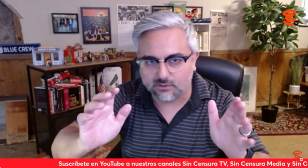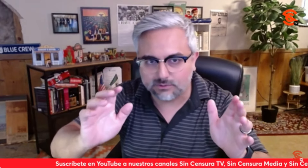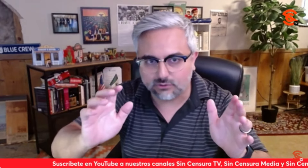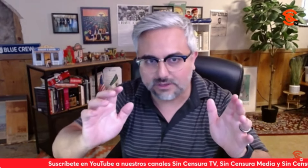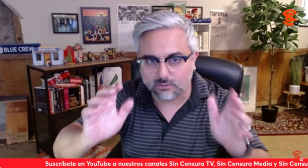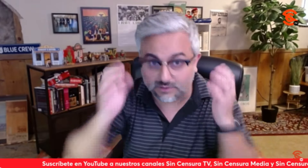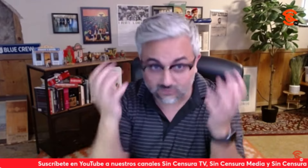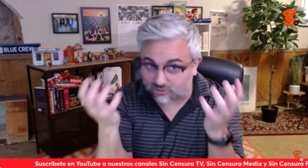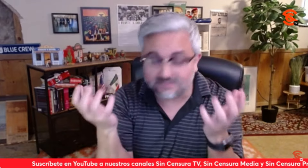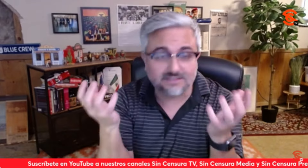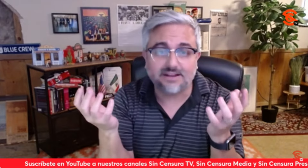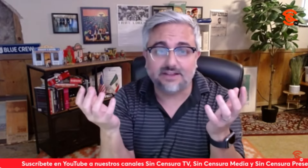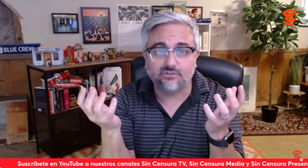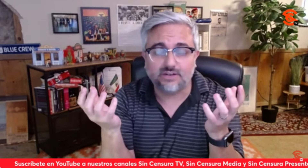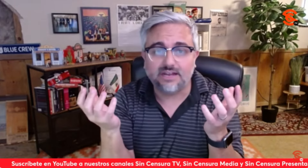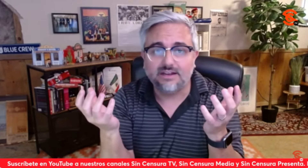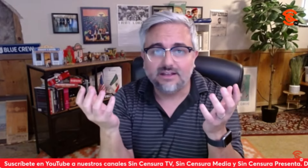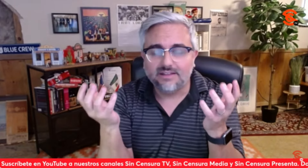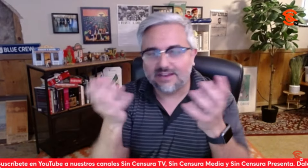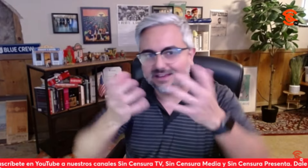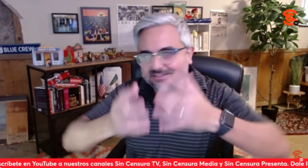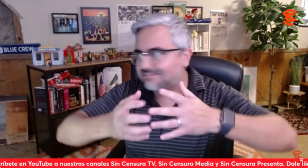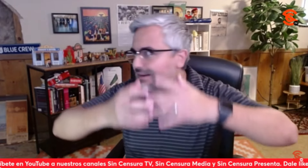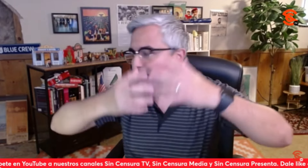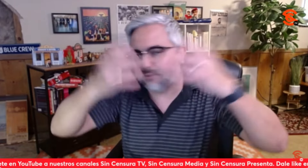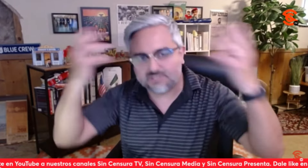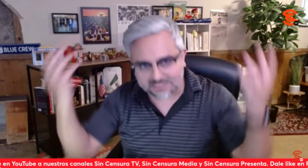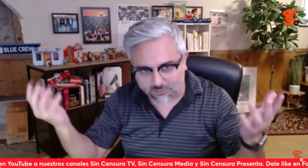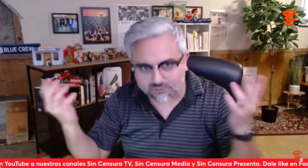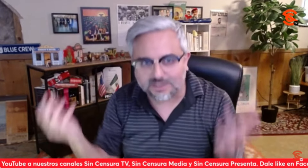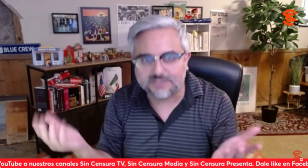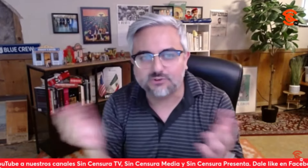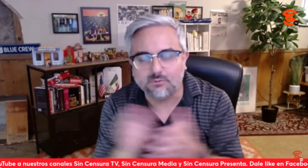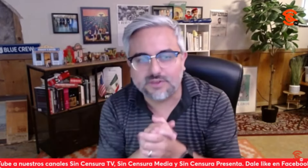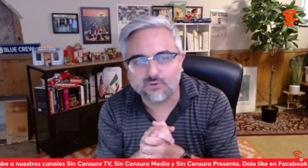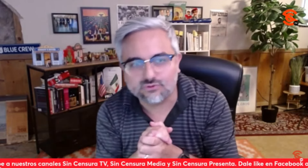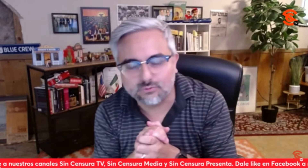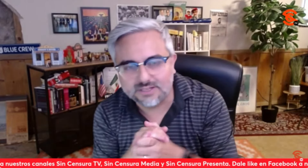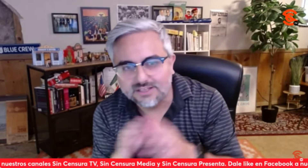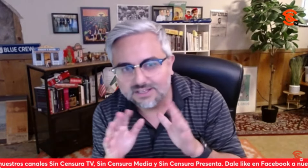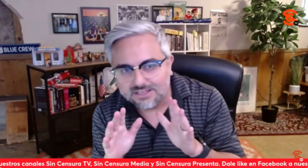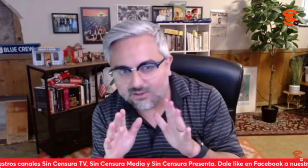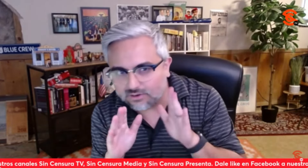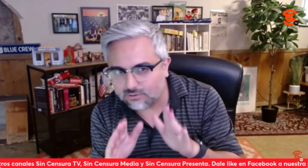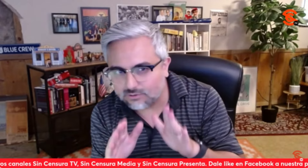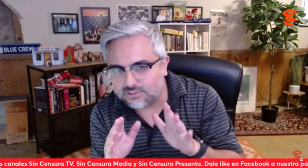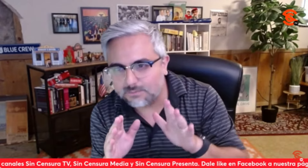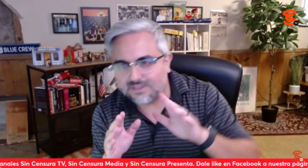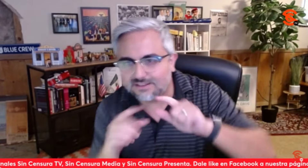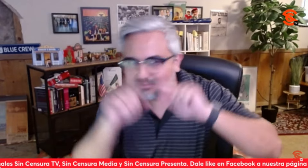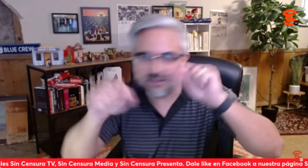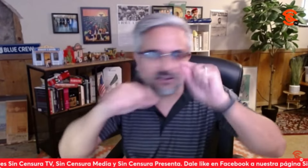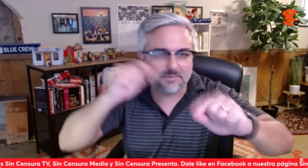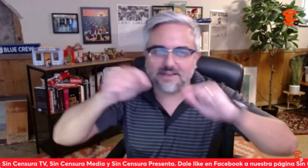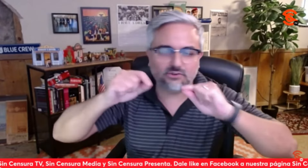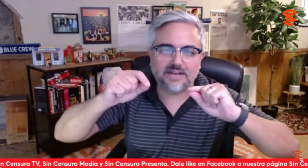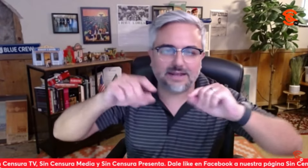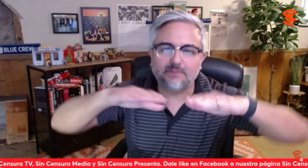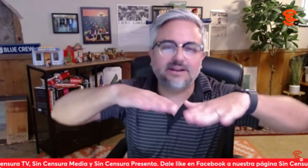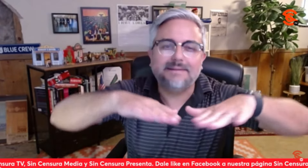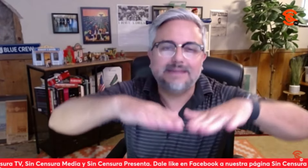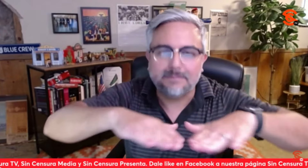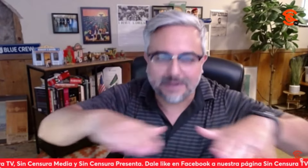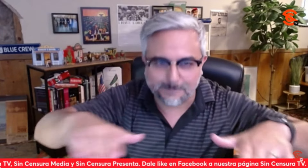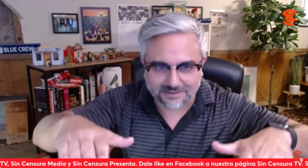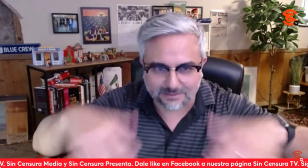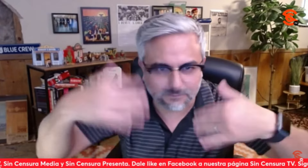presidente López Obrador, porque es noticia internacional de la que se están aprovechando los fachos como de costumbre. Quiero que lo escuche porque es una explicación larga. Vamos a